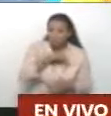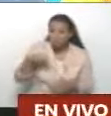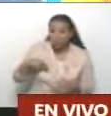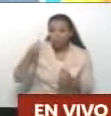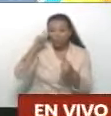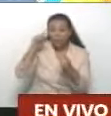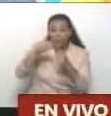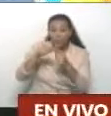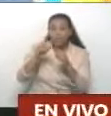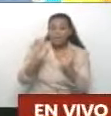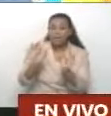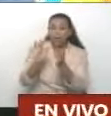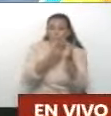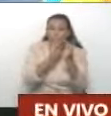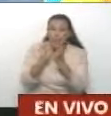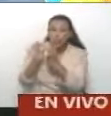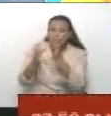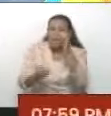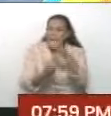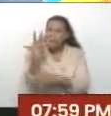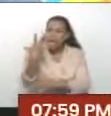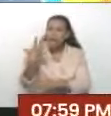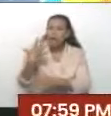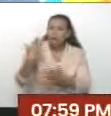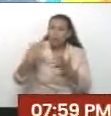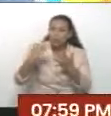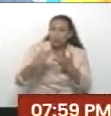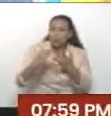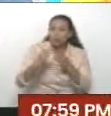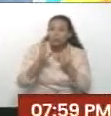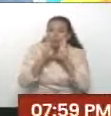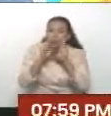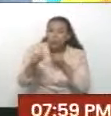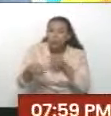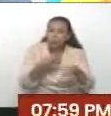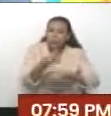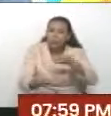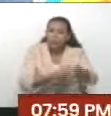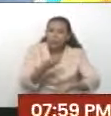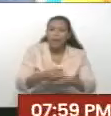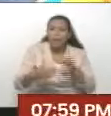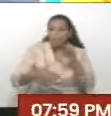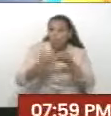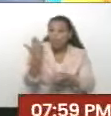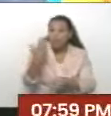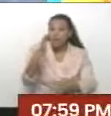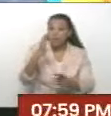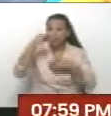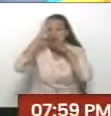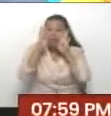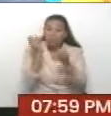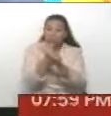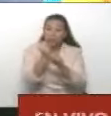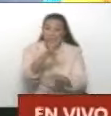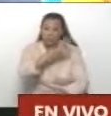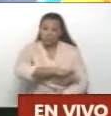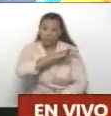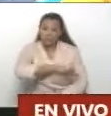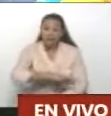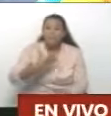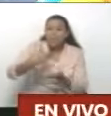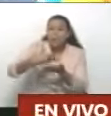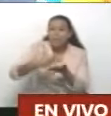proceso de acercamiento y construcción de una concepción de gestión, que lo llamamos el modelo de gestión social, nos